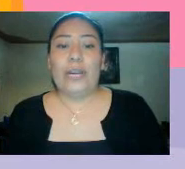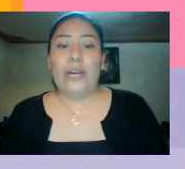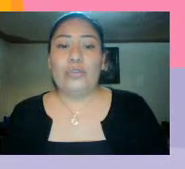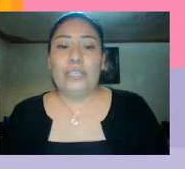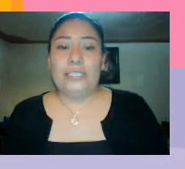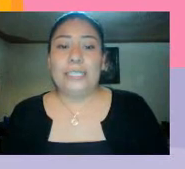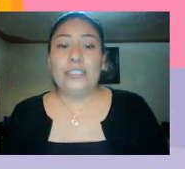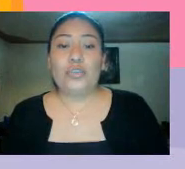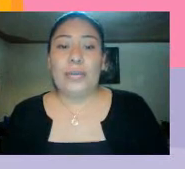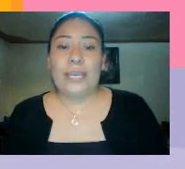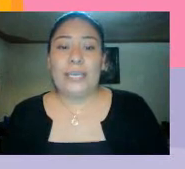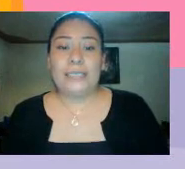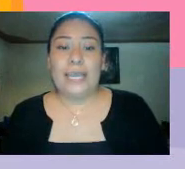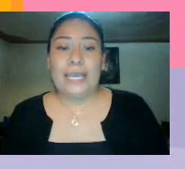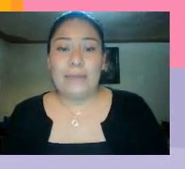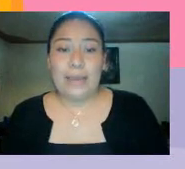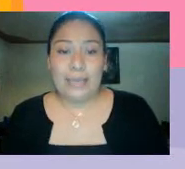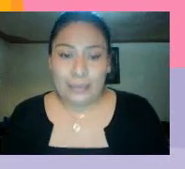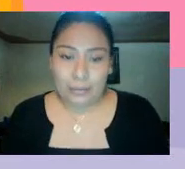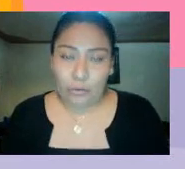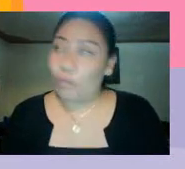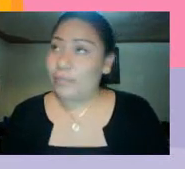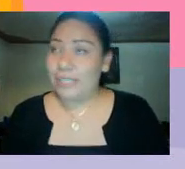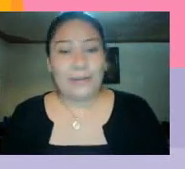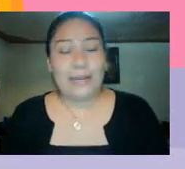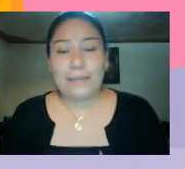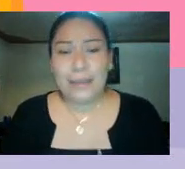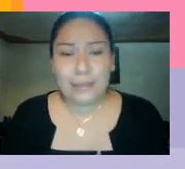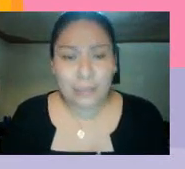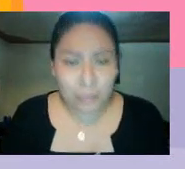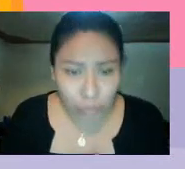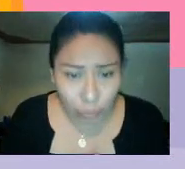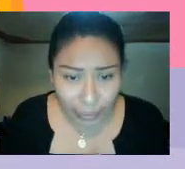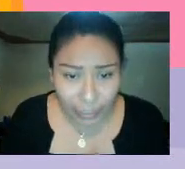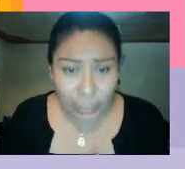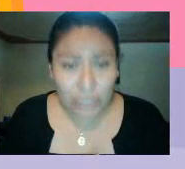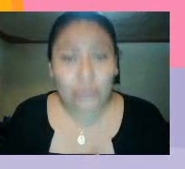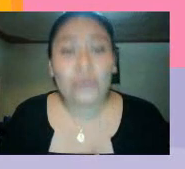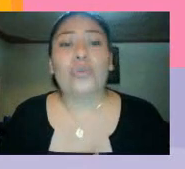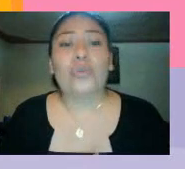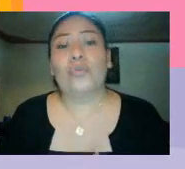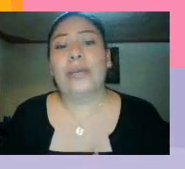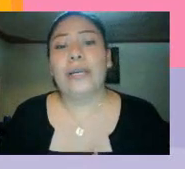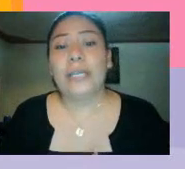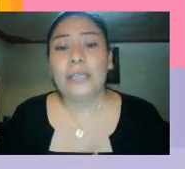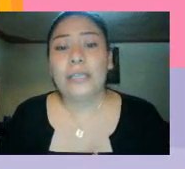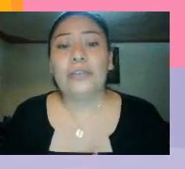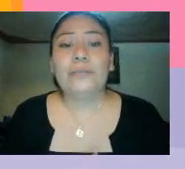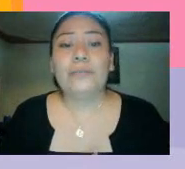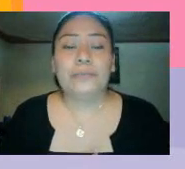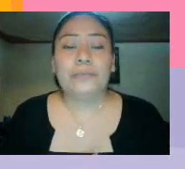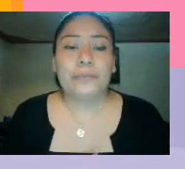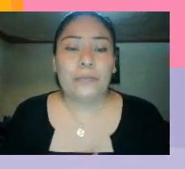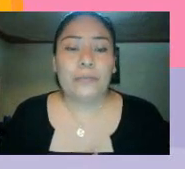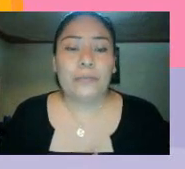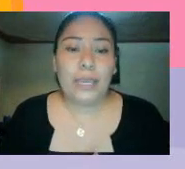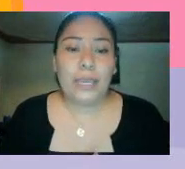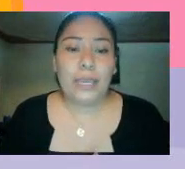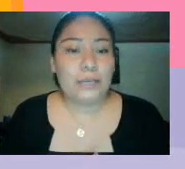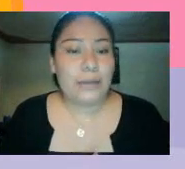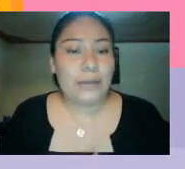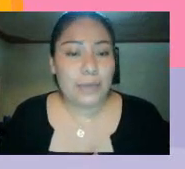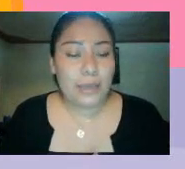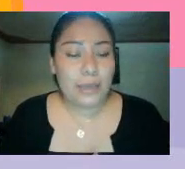de una noticia sobre esta imagen? Observen la imagen, tenemos a un pequeñito con un perrito.